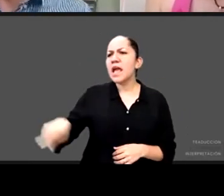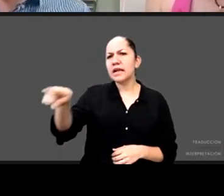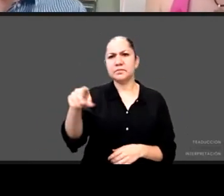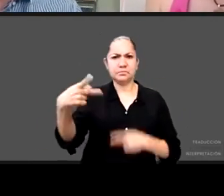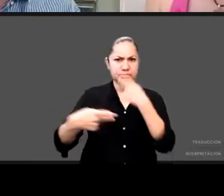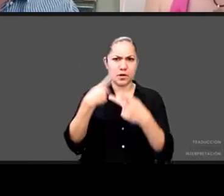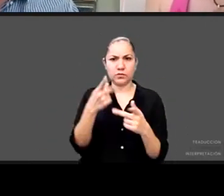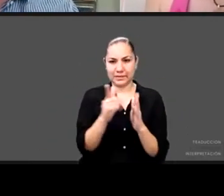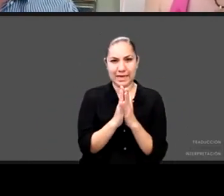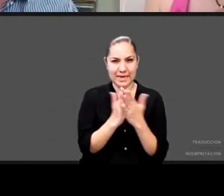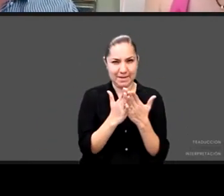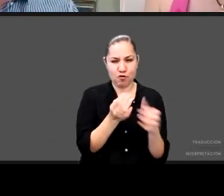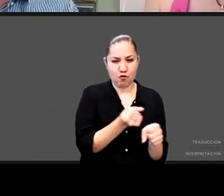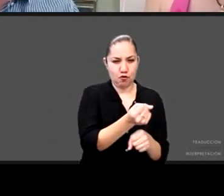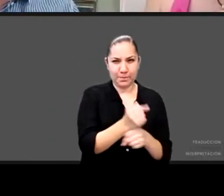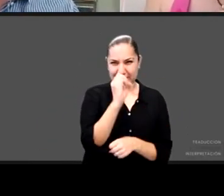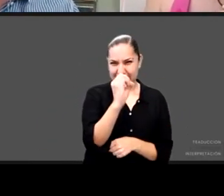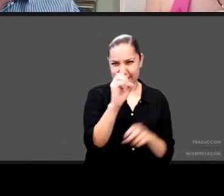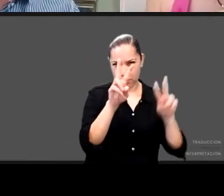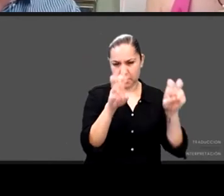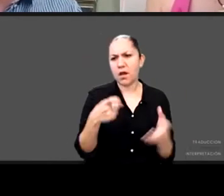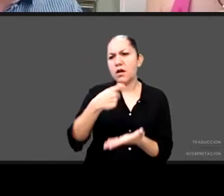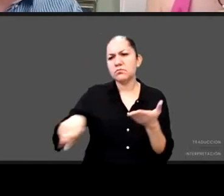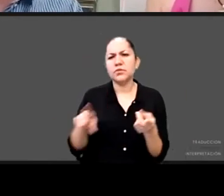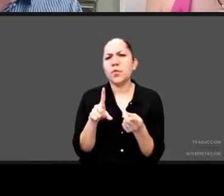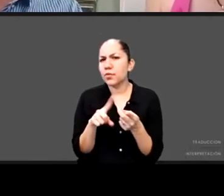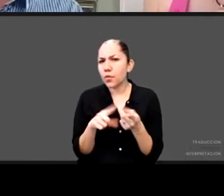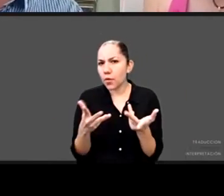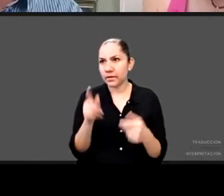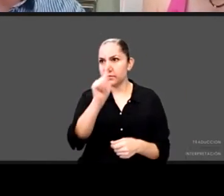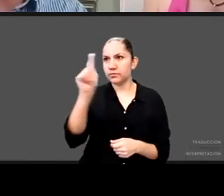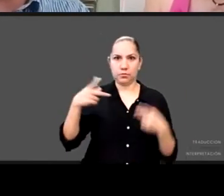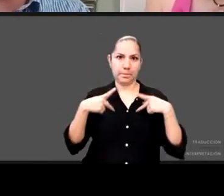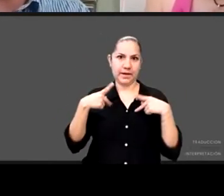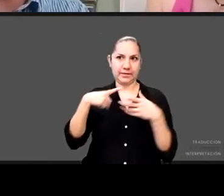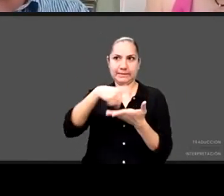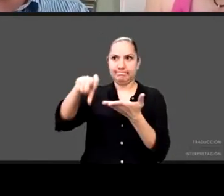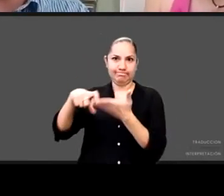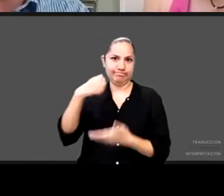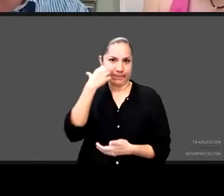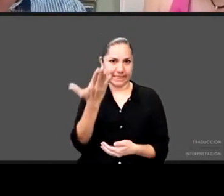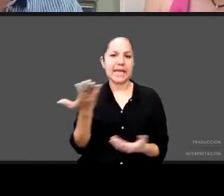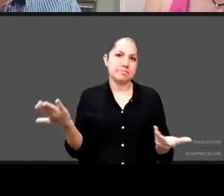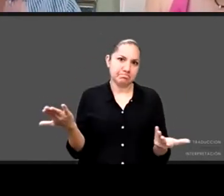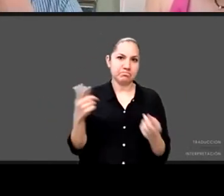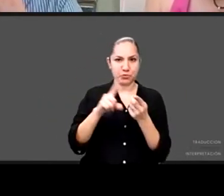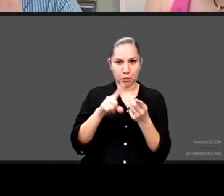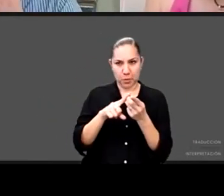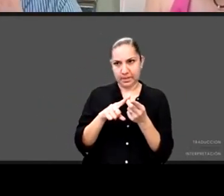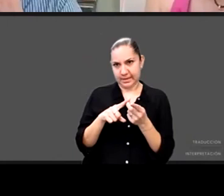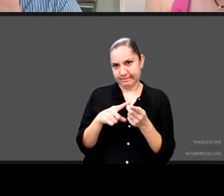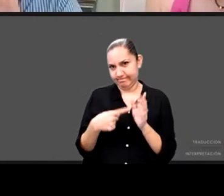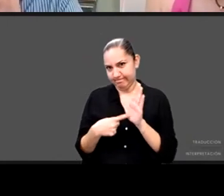¿no? ¿Dónde quieren comprar el libro, ¿no? Este es un buen momento para difundirlo. ¿Qué